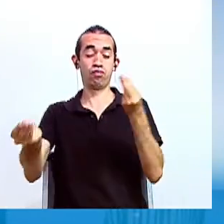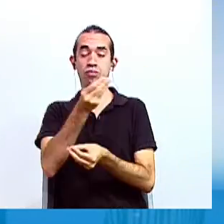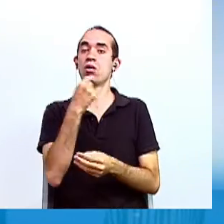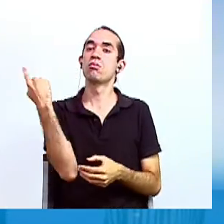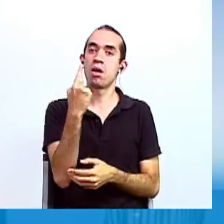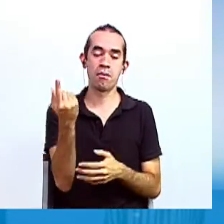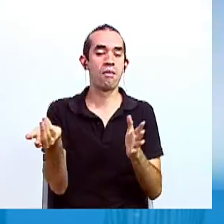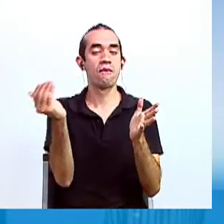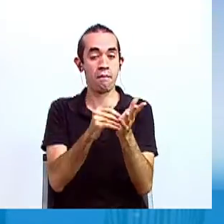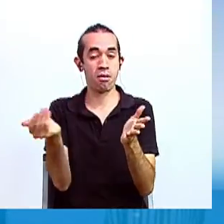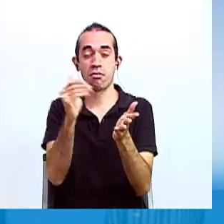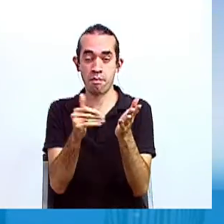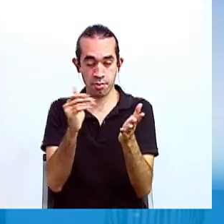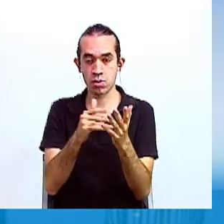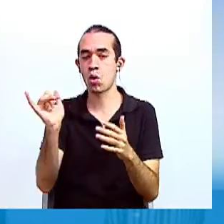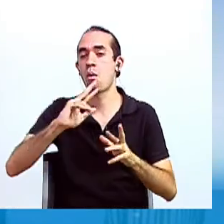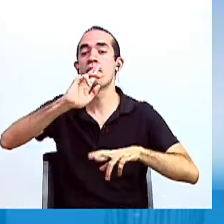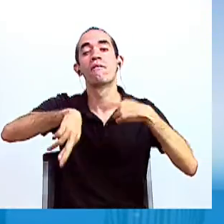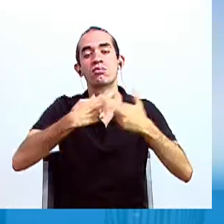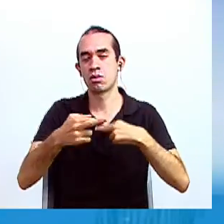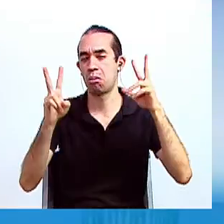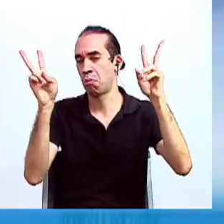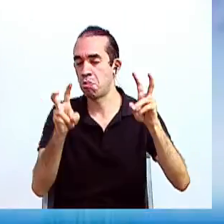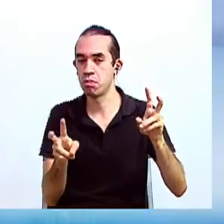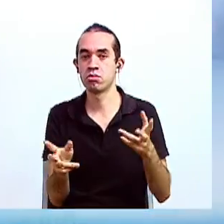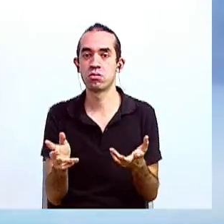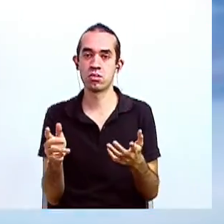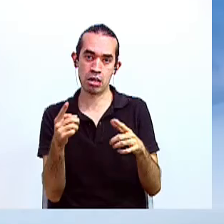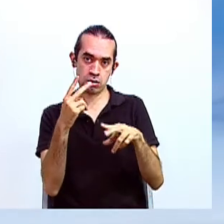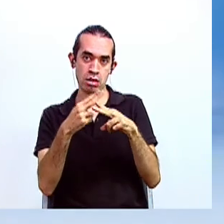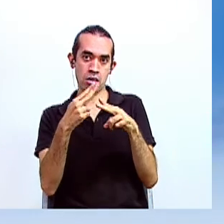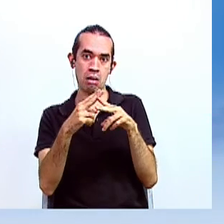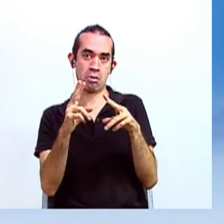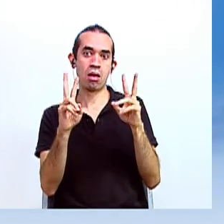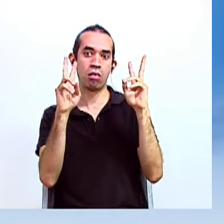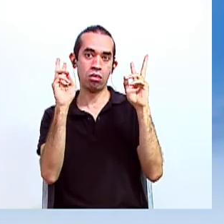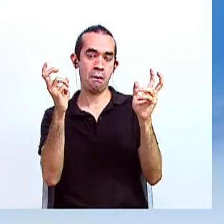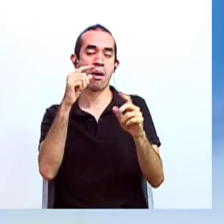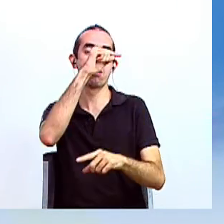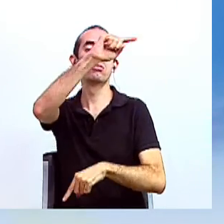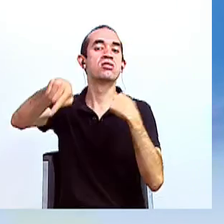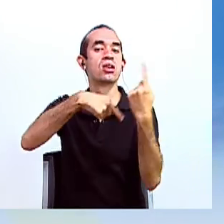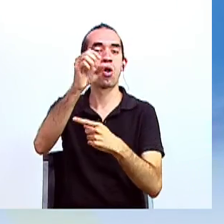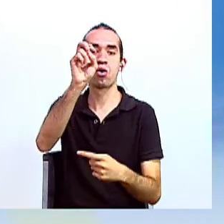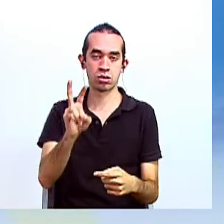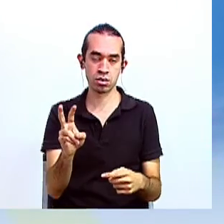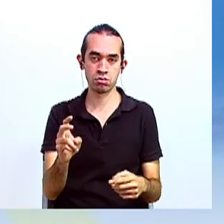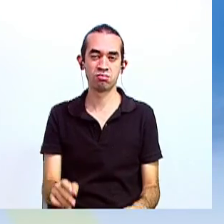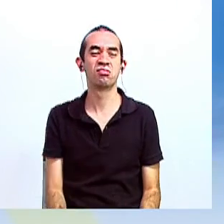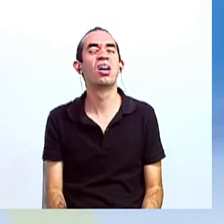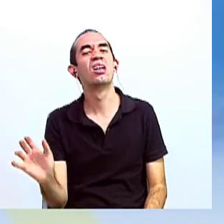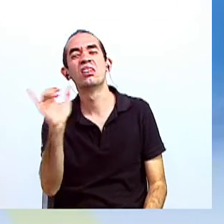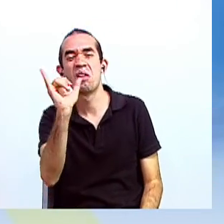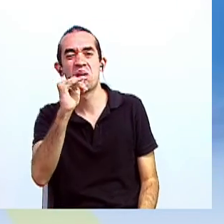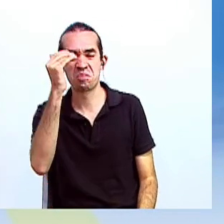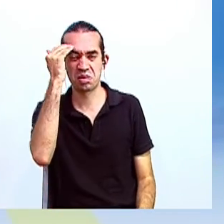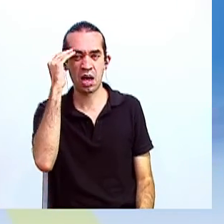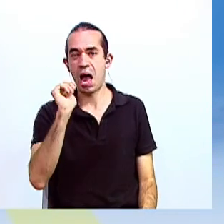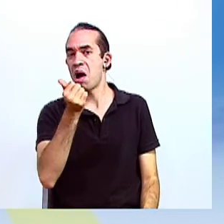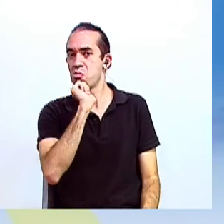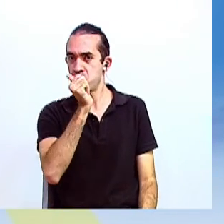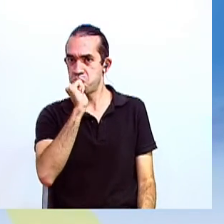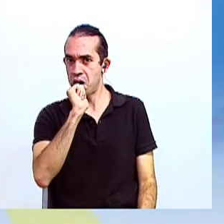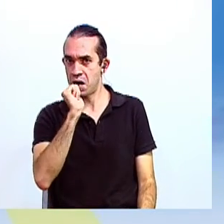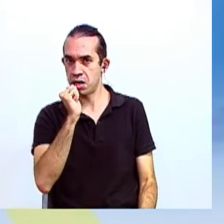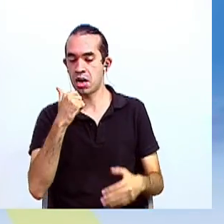a usar y los reciclan en un proceso conocido como ciclo del oxígeno. Otra forma en la que circula el oxígeno es a través del agua que se encuentra